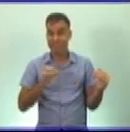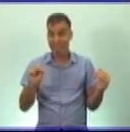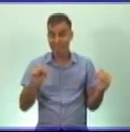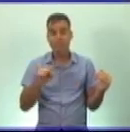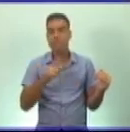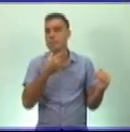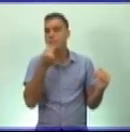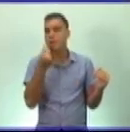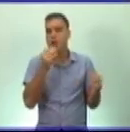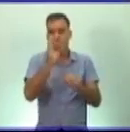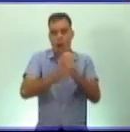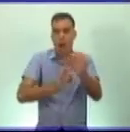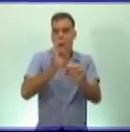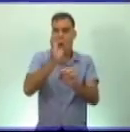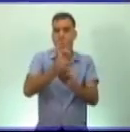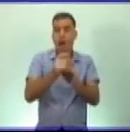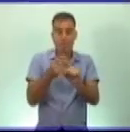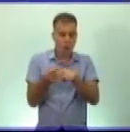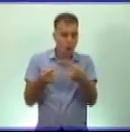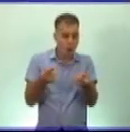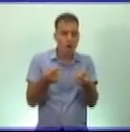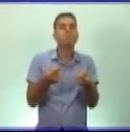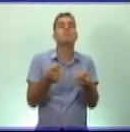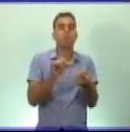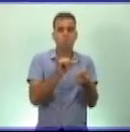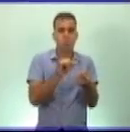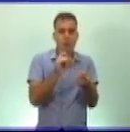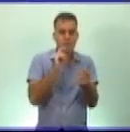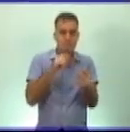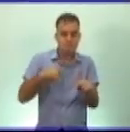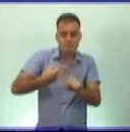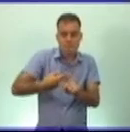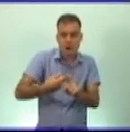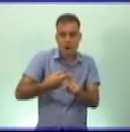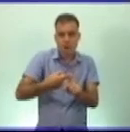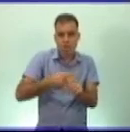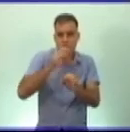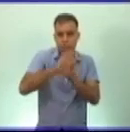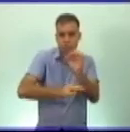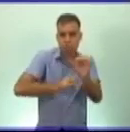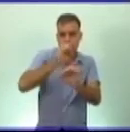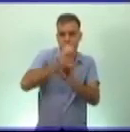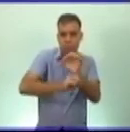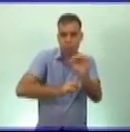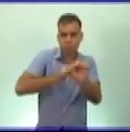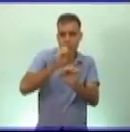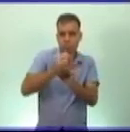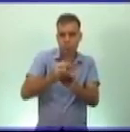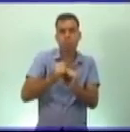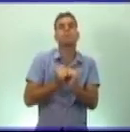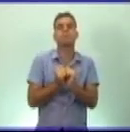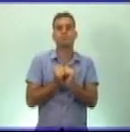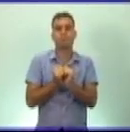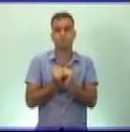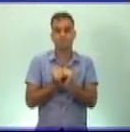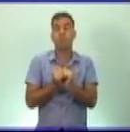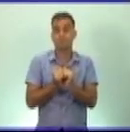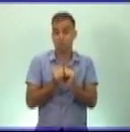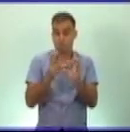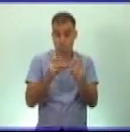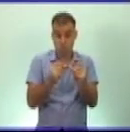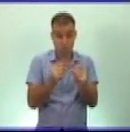el oxígeno, es decir, que la otra especie gana electrones, está ganando cargas negativas. Por eso es que su número de